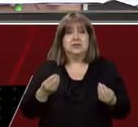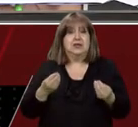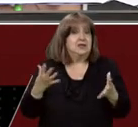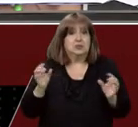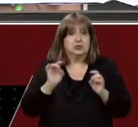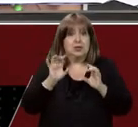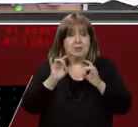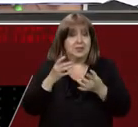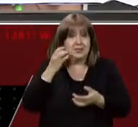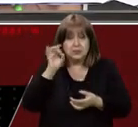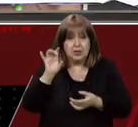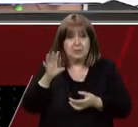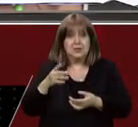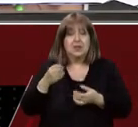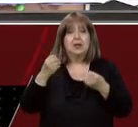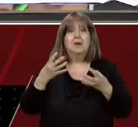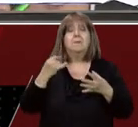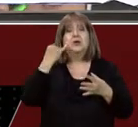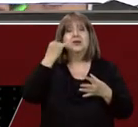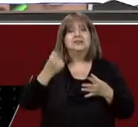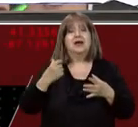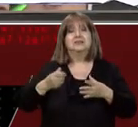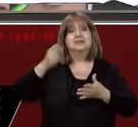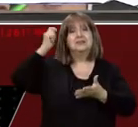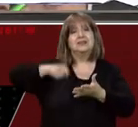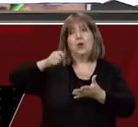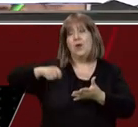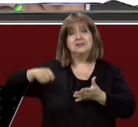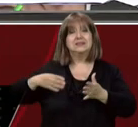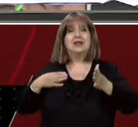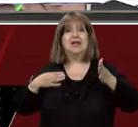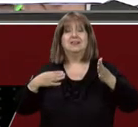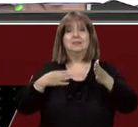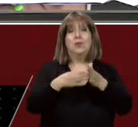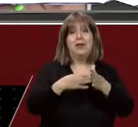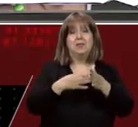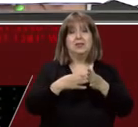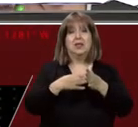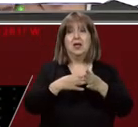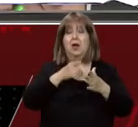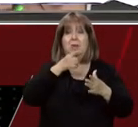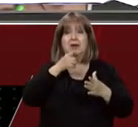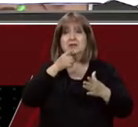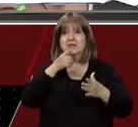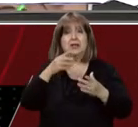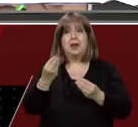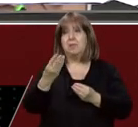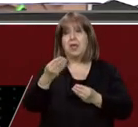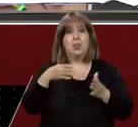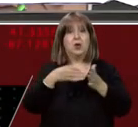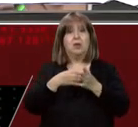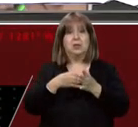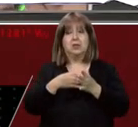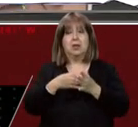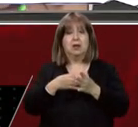lo digo claramente. Porque el tribunal le tiene que poner un límite a la defensa. Y acá todos le tienen miedo a la poner el límite a la defensa. Y las cosas como